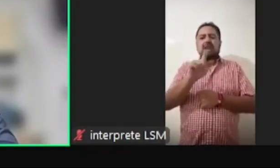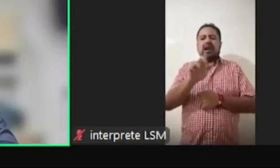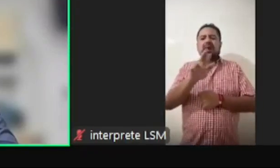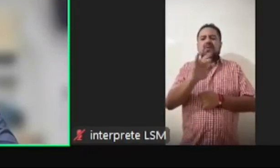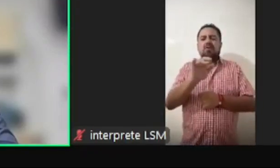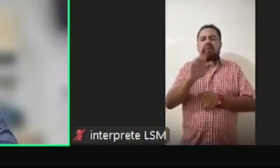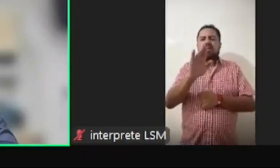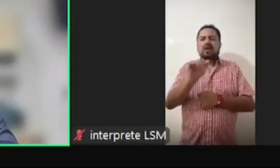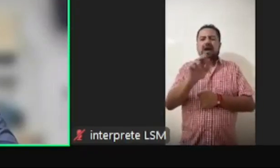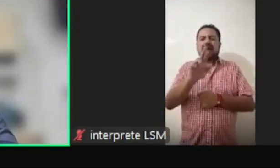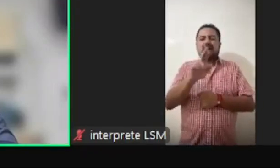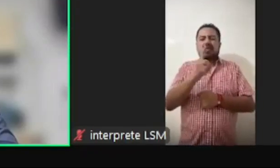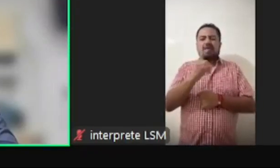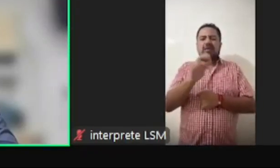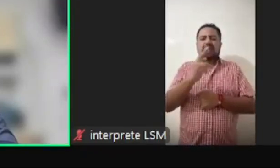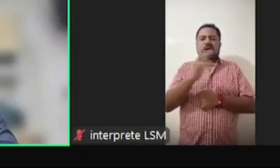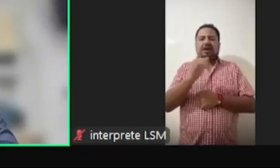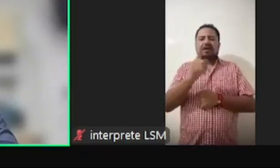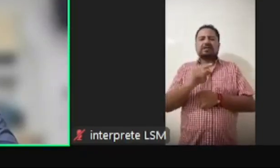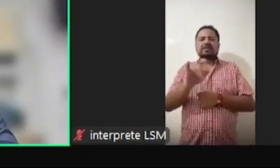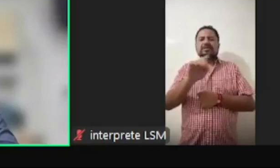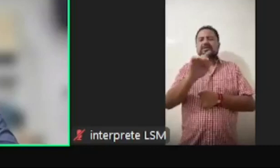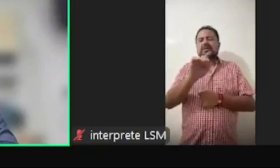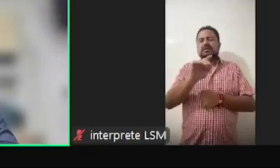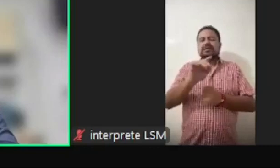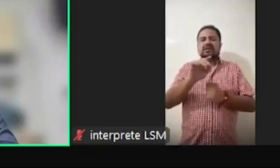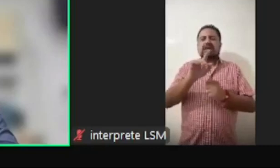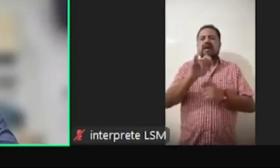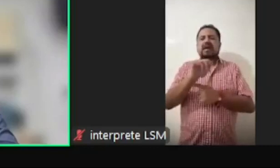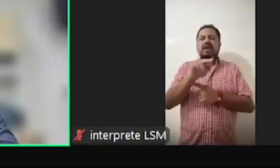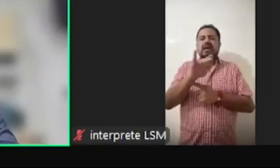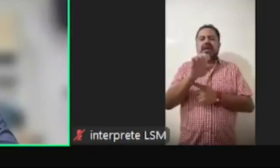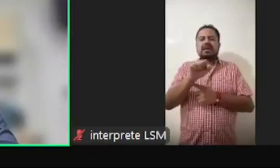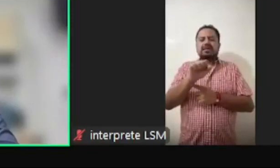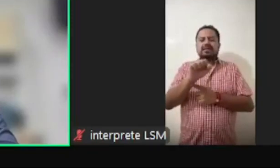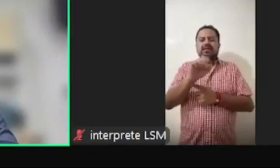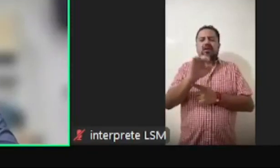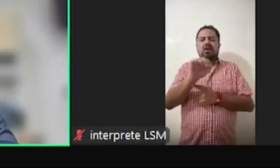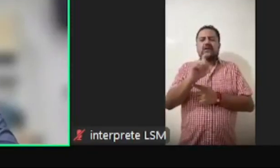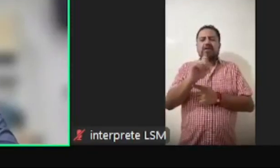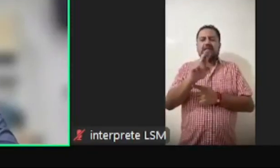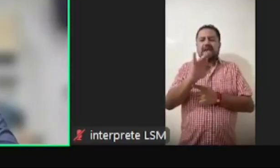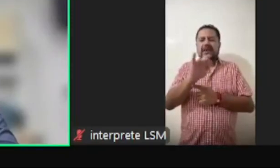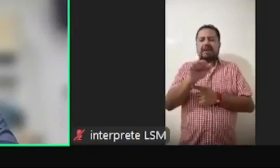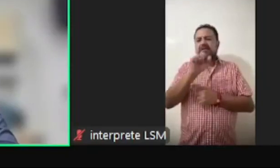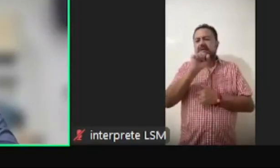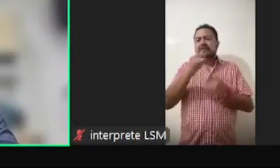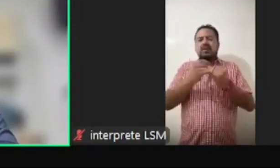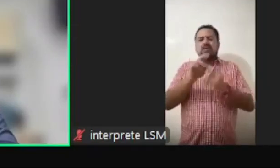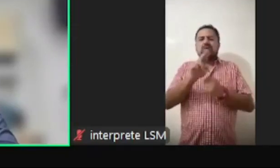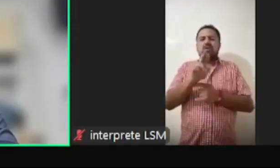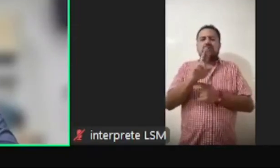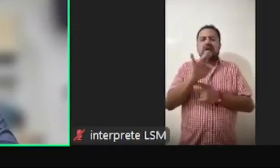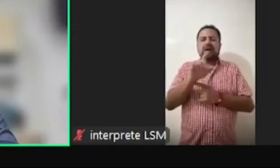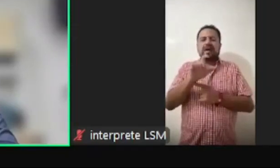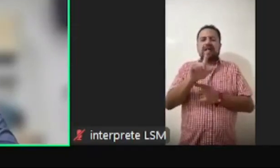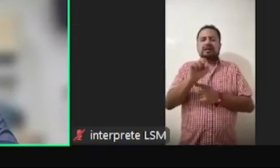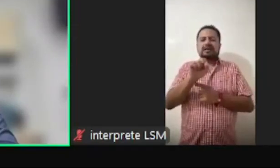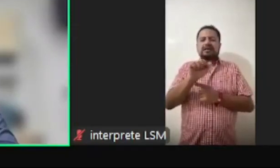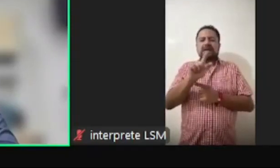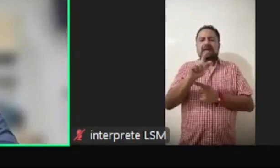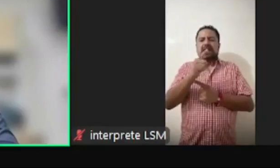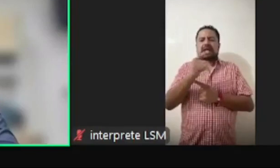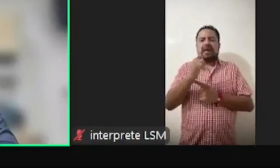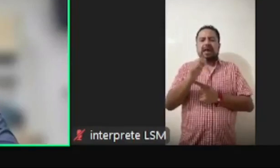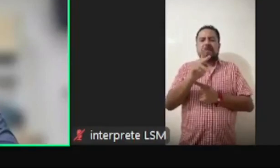Caballero Rodríguez, Diana Londra Barrera de Jesús, Inés Menet Saleh Contreras, así como Uriel Joacim Zagal Madagan.